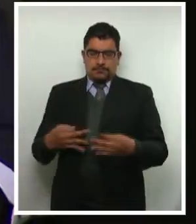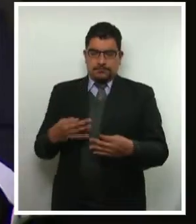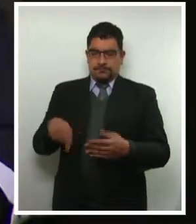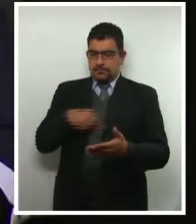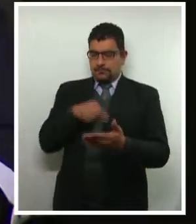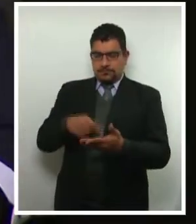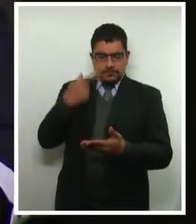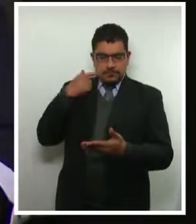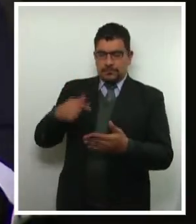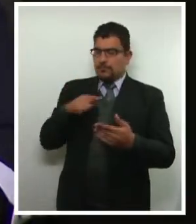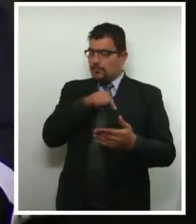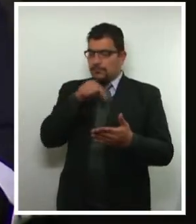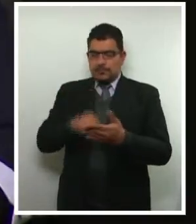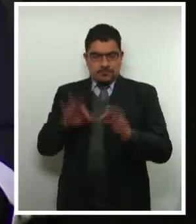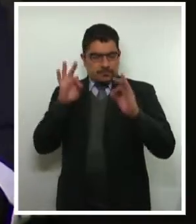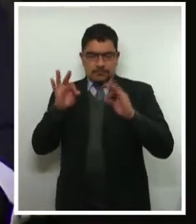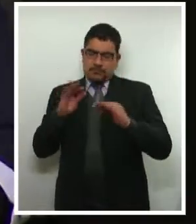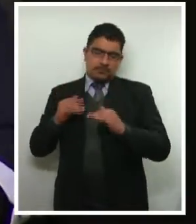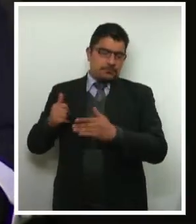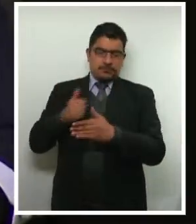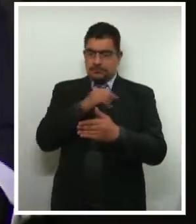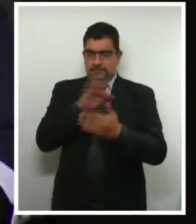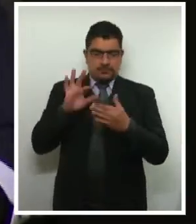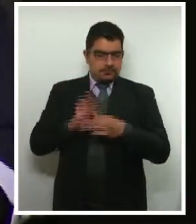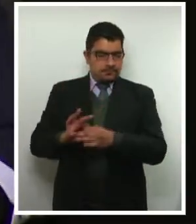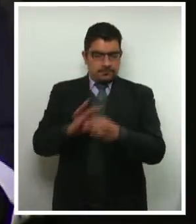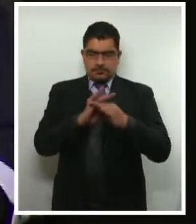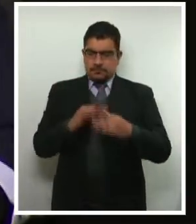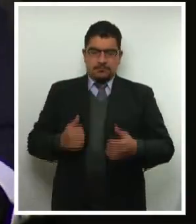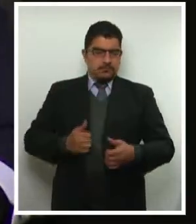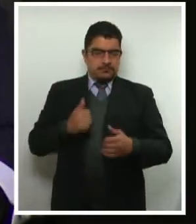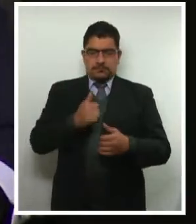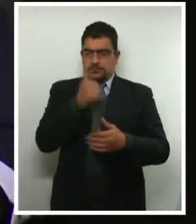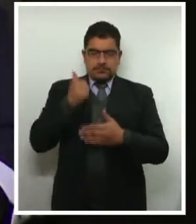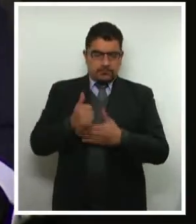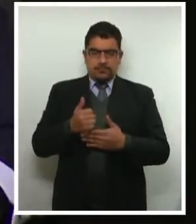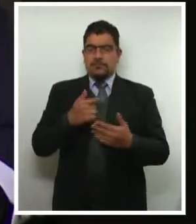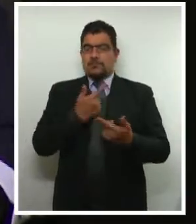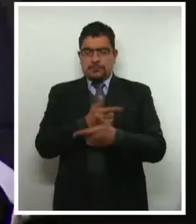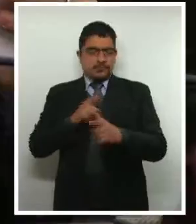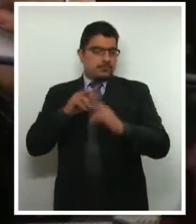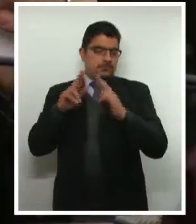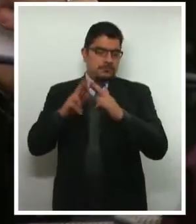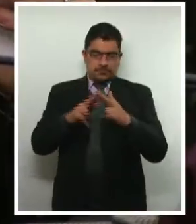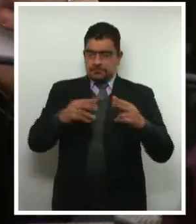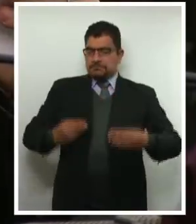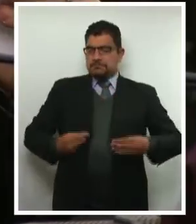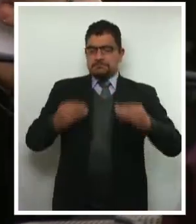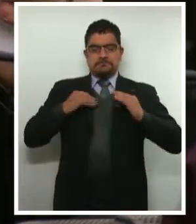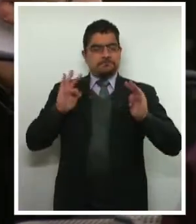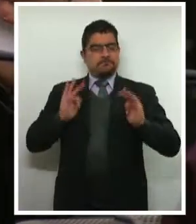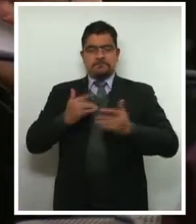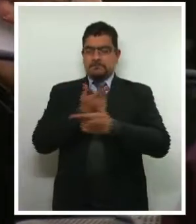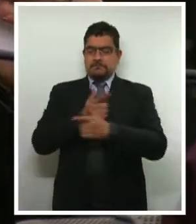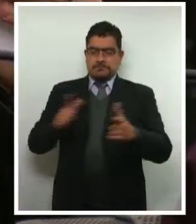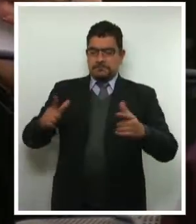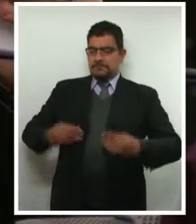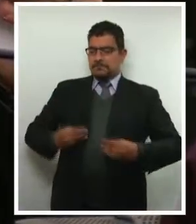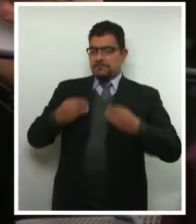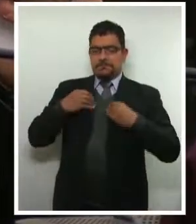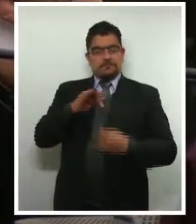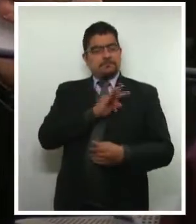espacio civilizatorio, ciudadano, laico y habitable para el ejercicio pleno de